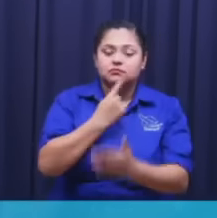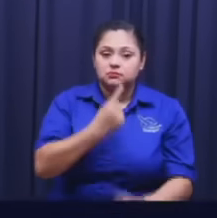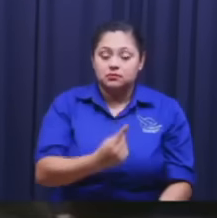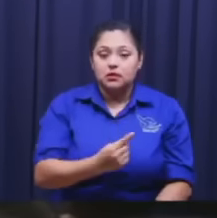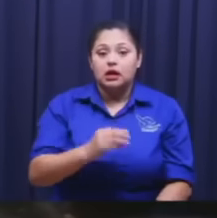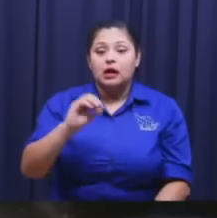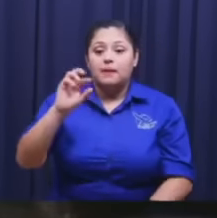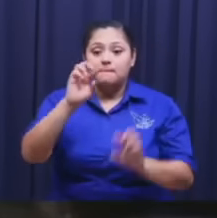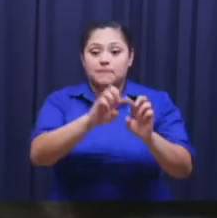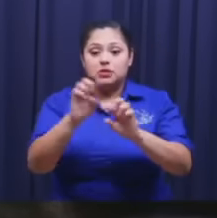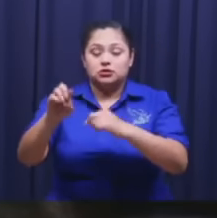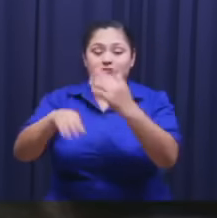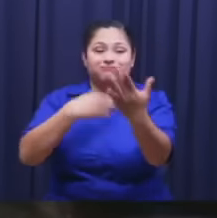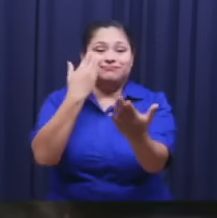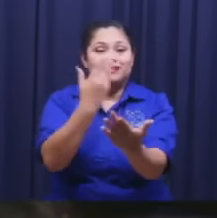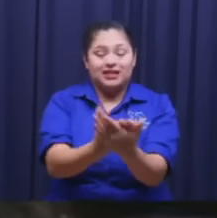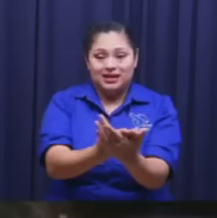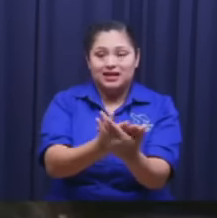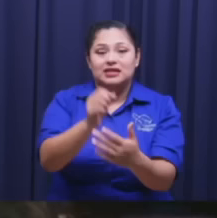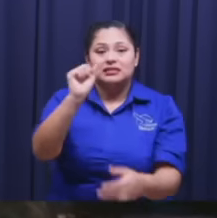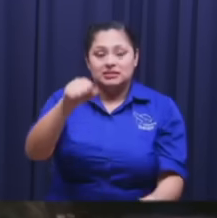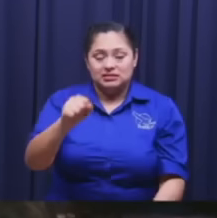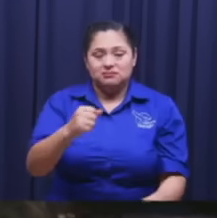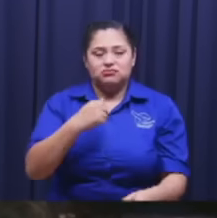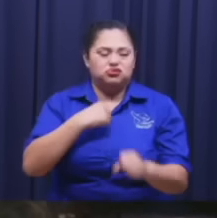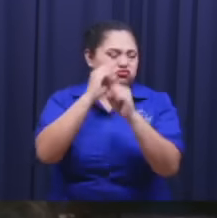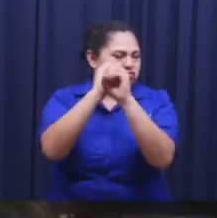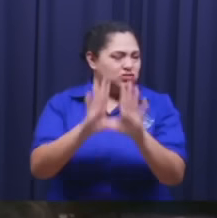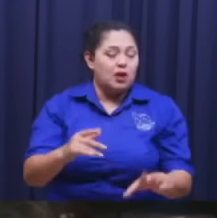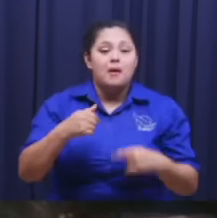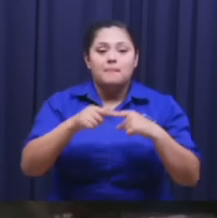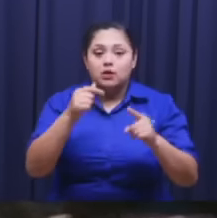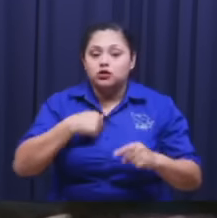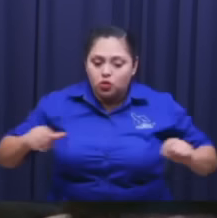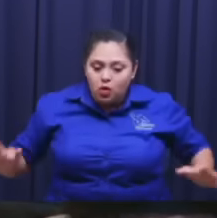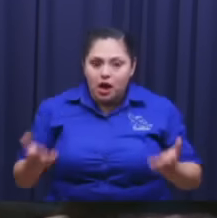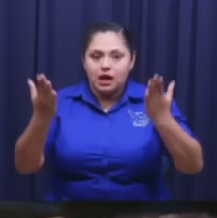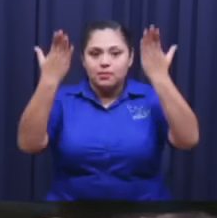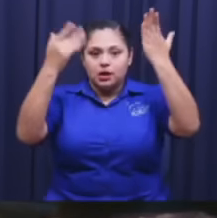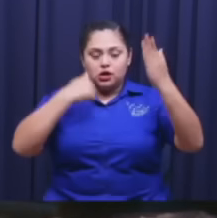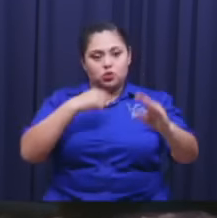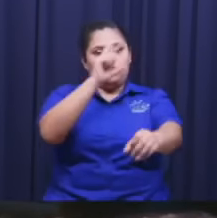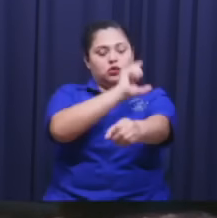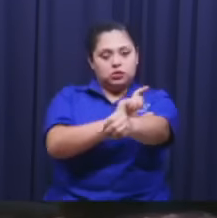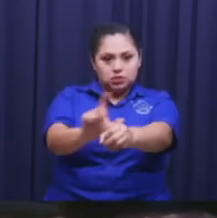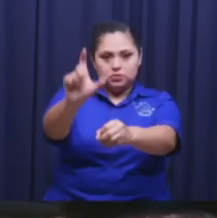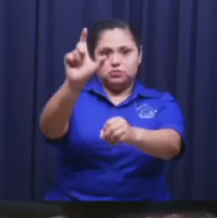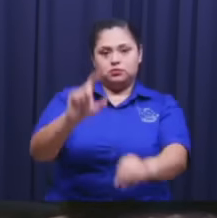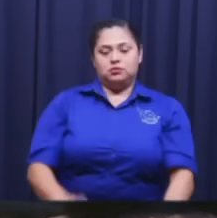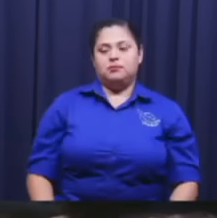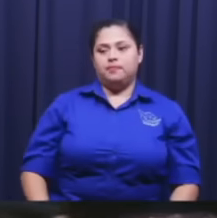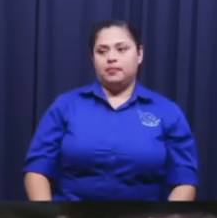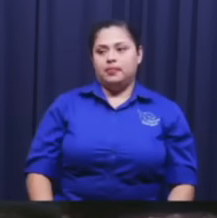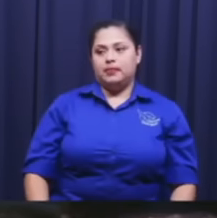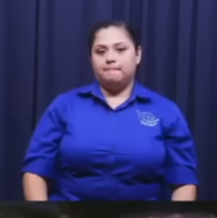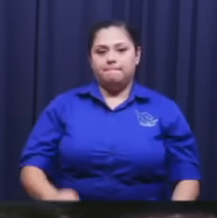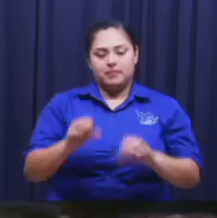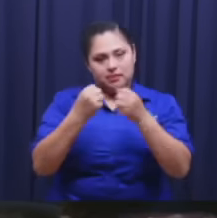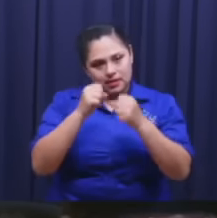está caído dice: cierto, fracasé, pero me levanto. Me levanto y voy hacia adelante. Haz eso.